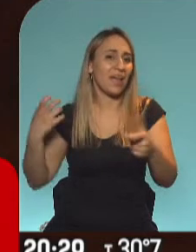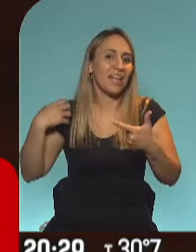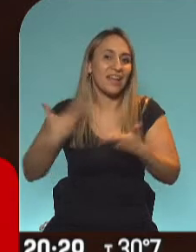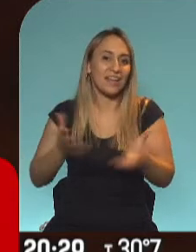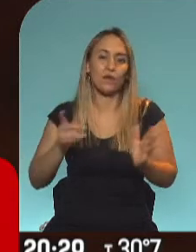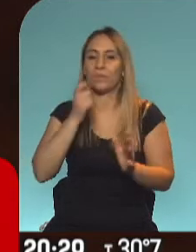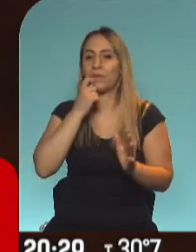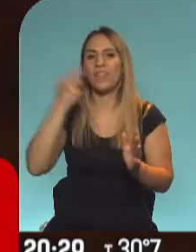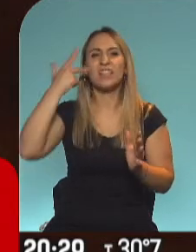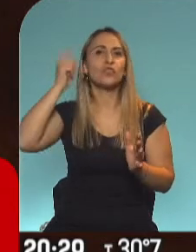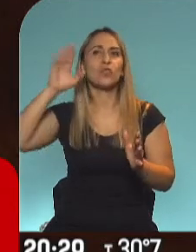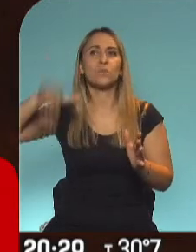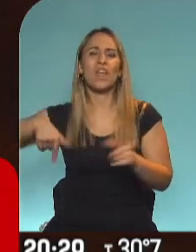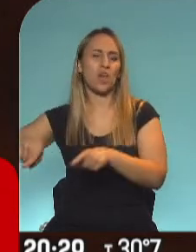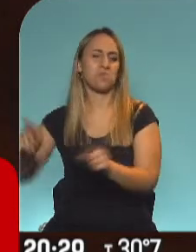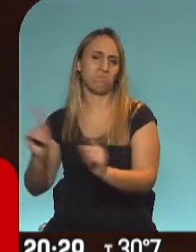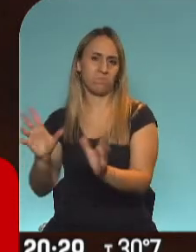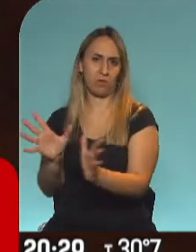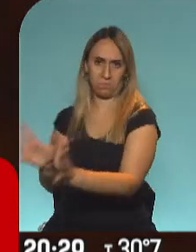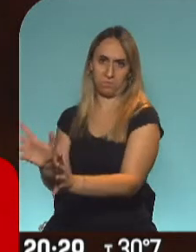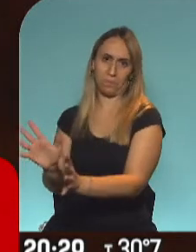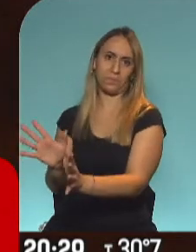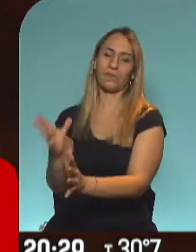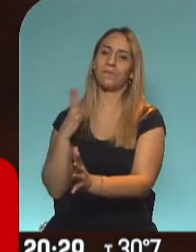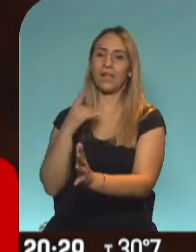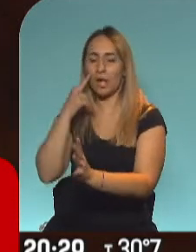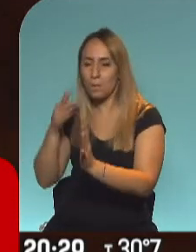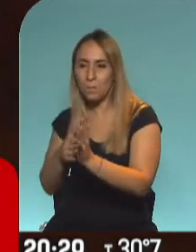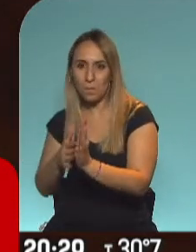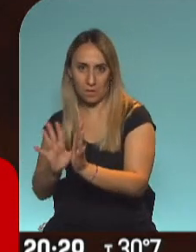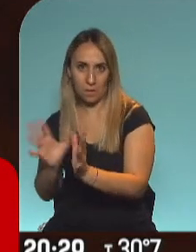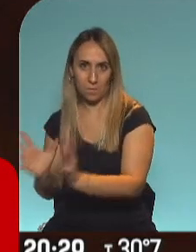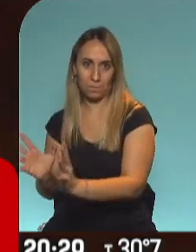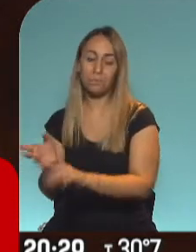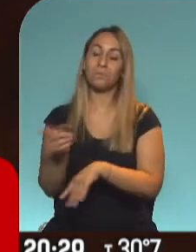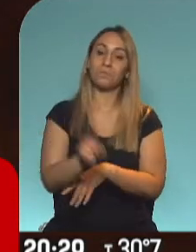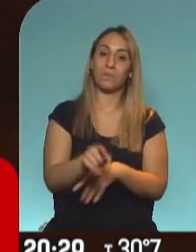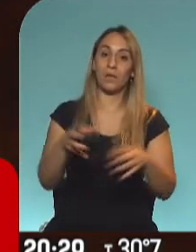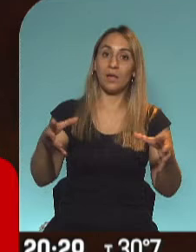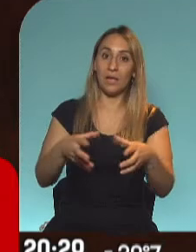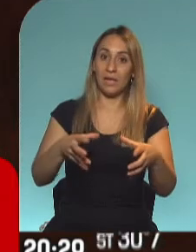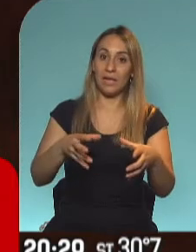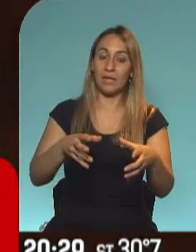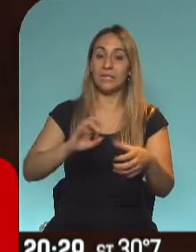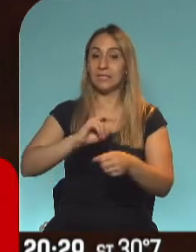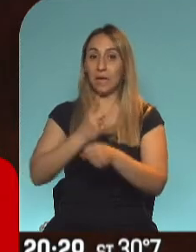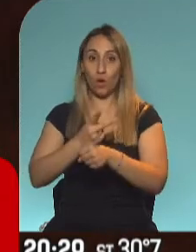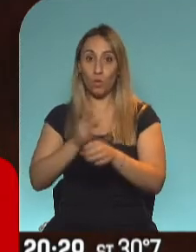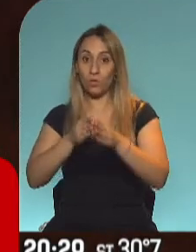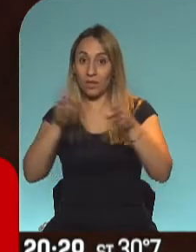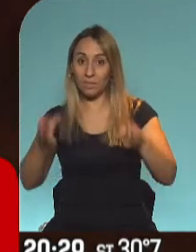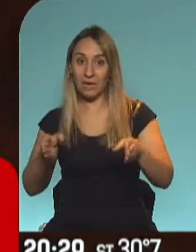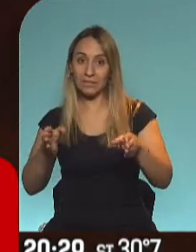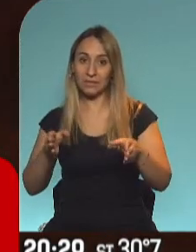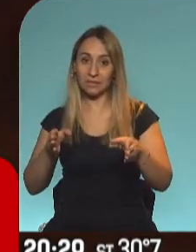menores de 18, porque todavía no está aprobado nada con respecto a ese grupo etario. Y eso, la segunda parte, o sea, la segunda